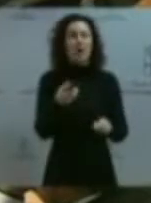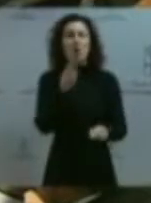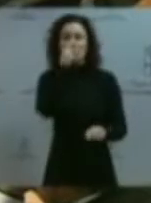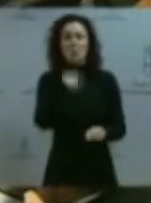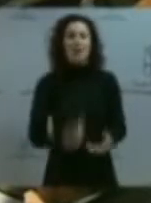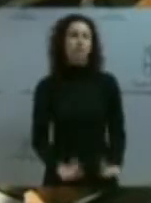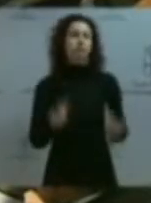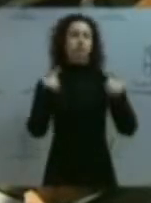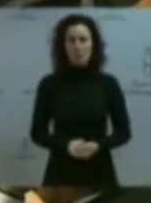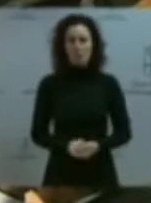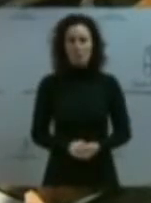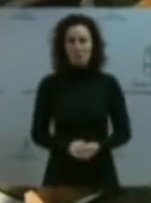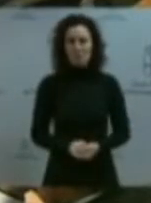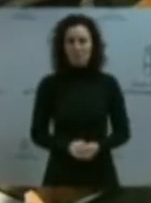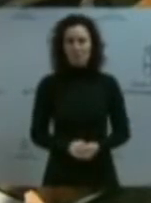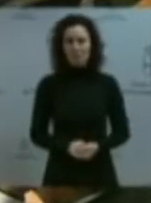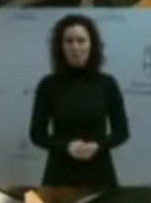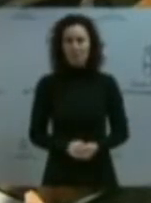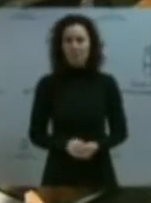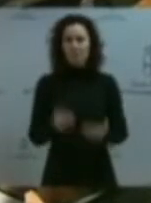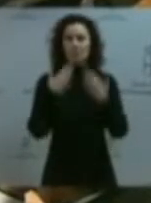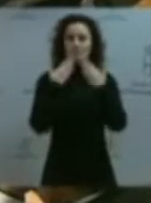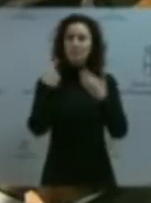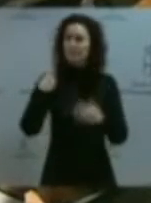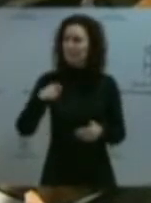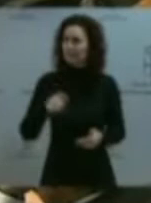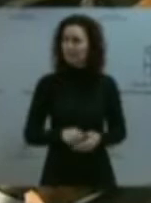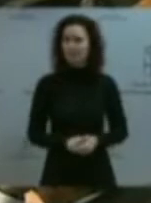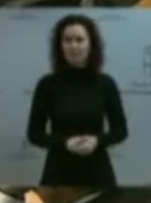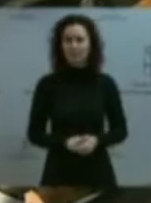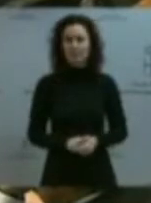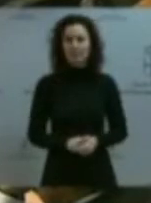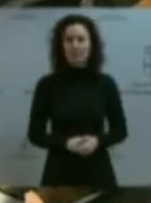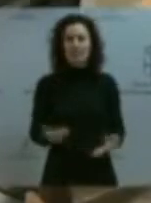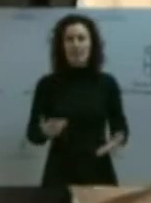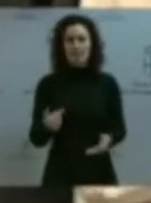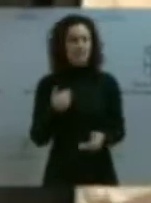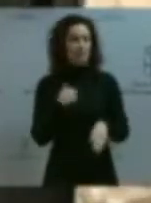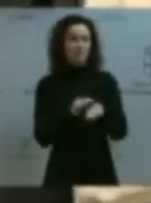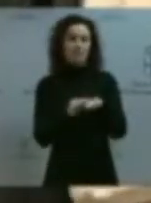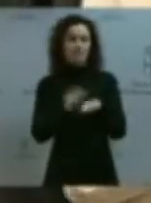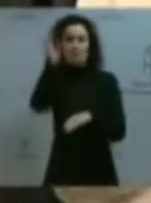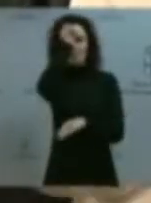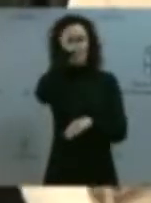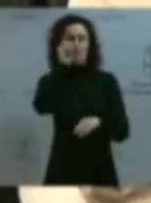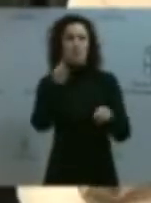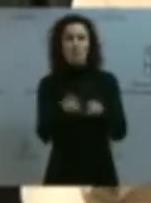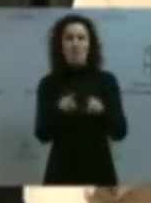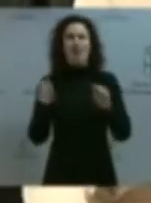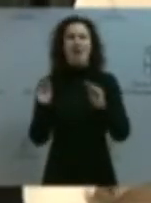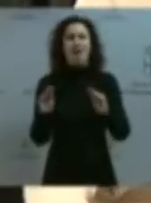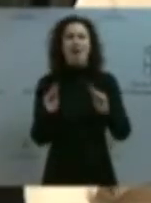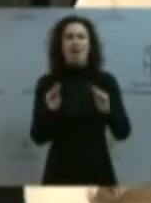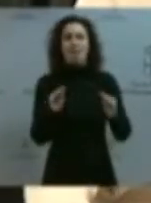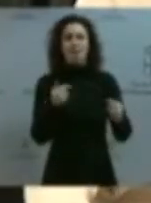Señor Mario Ripa, ha concluido su tiempo. Mire, no comparto la visión alarmista de su análisis, señoría, en